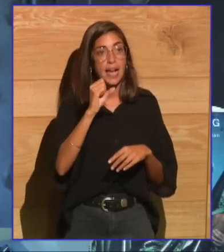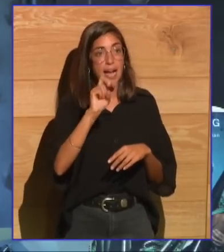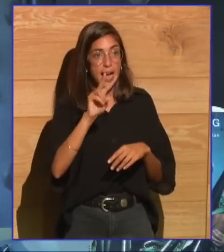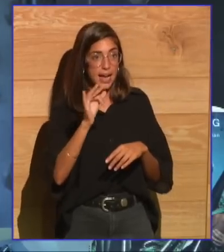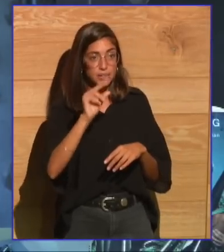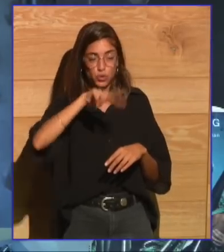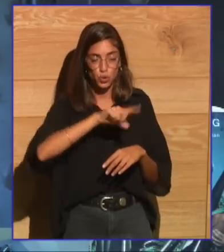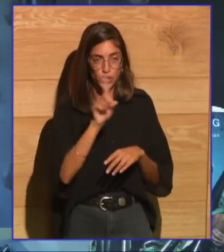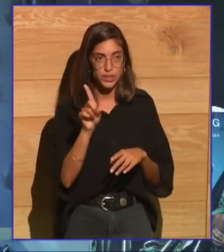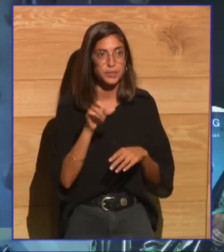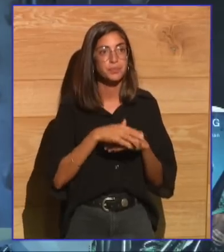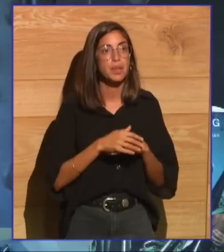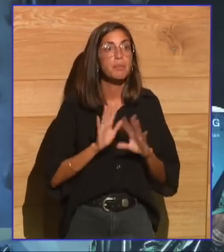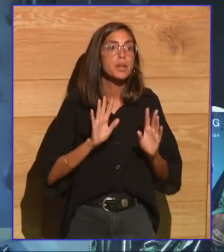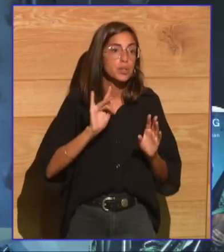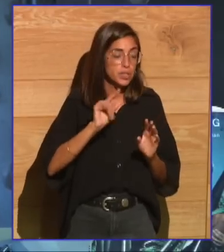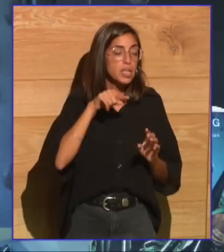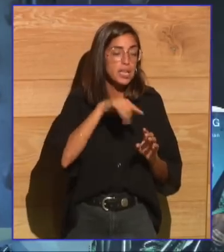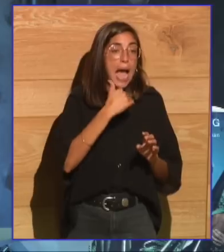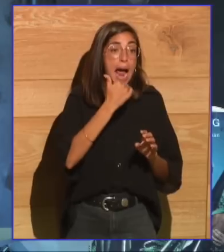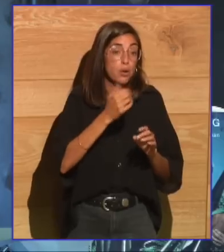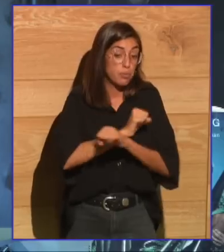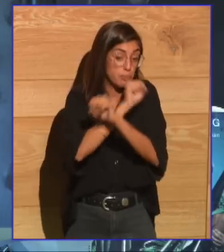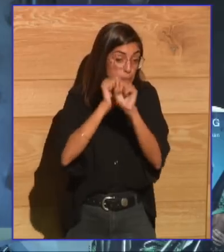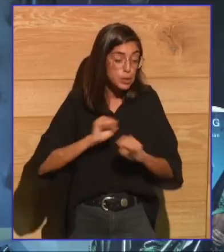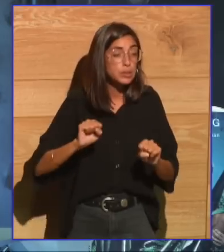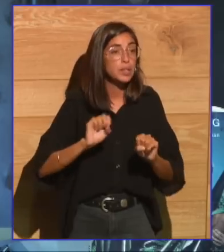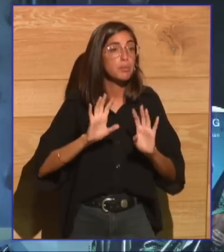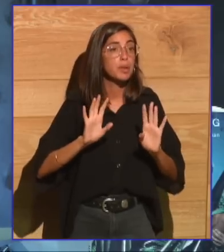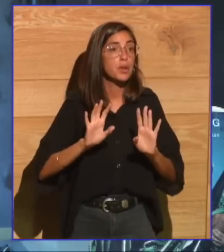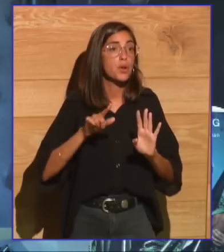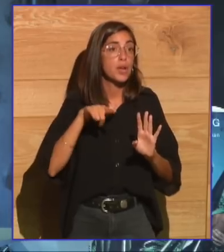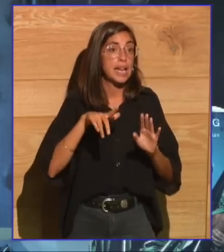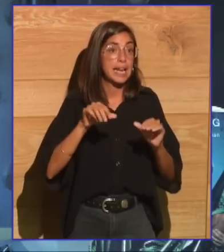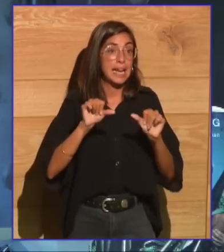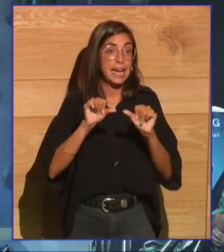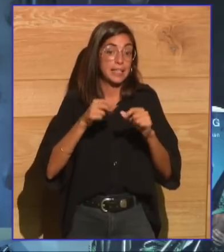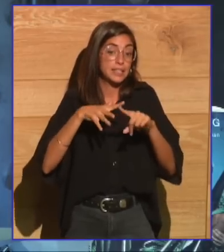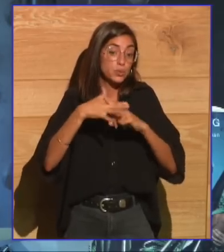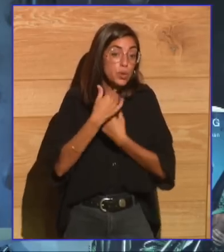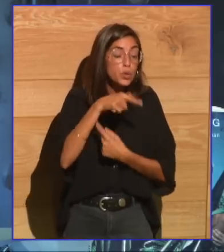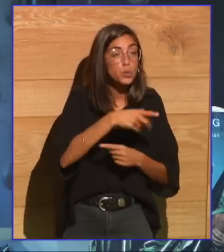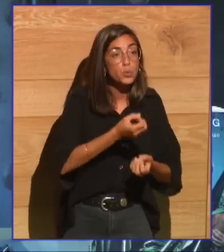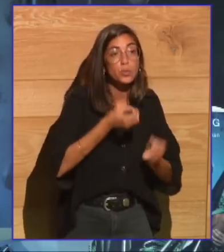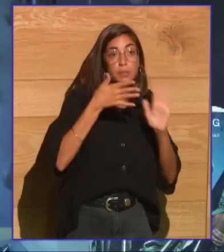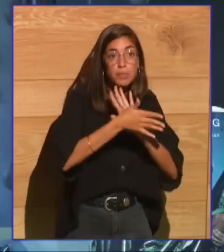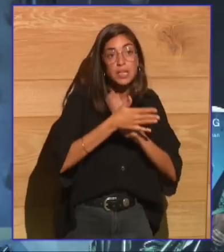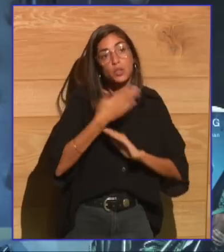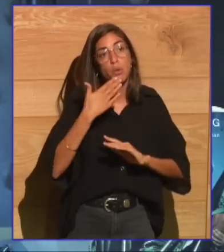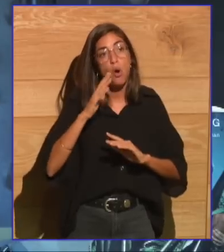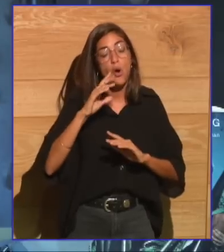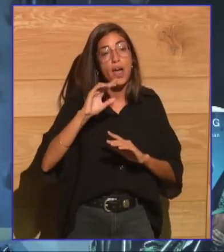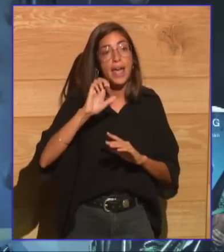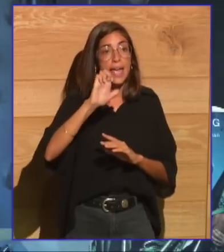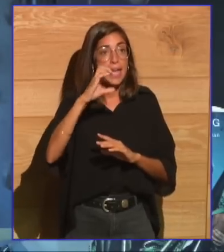nuevamente sería una cosa imposible pero que en el fondo en en el caso de lo que se ha definido recomendaría que es una suerte de eco algunas